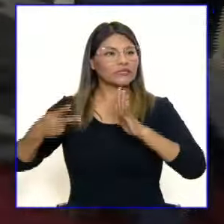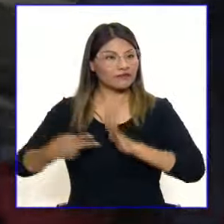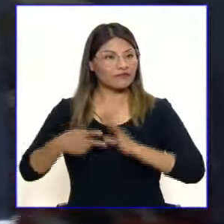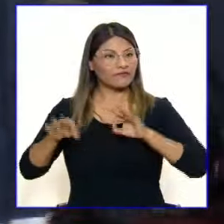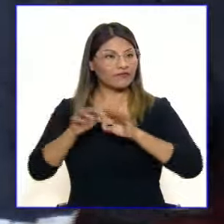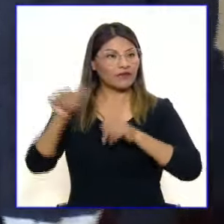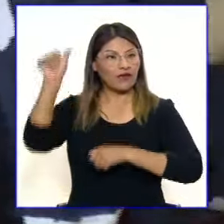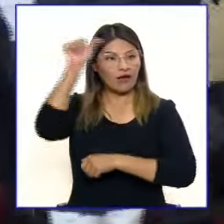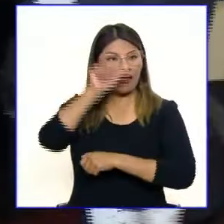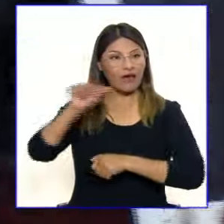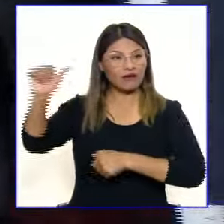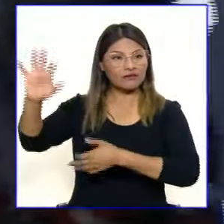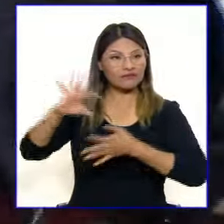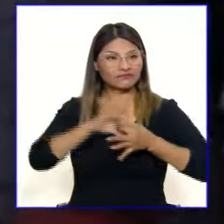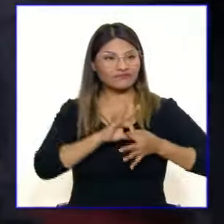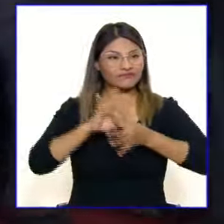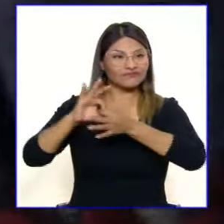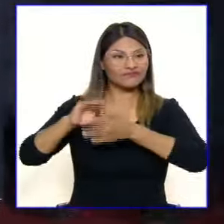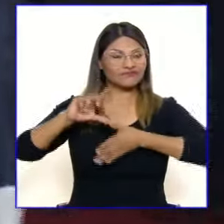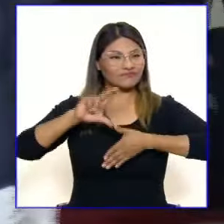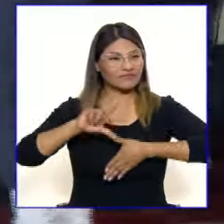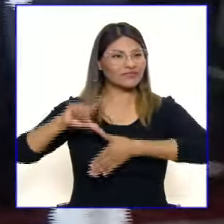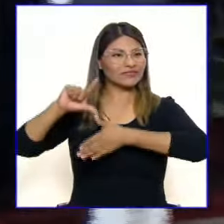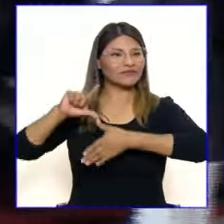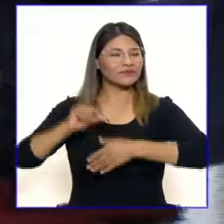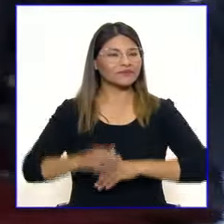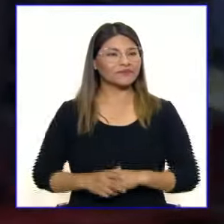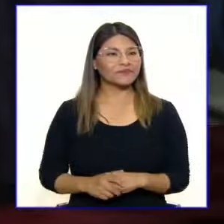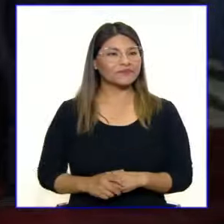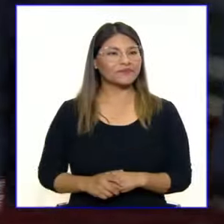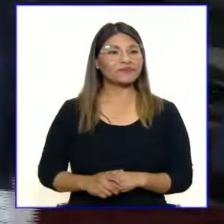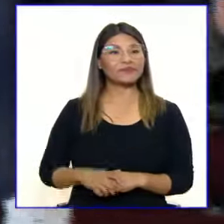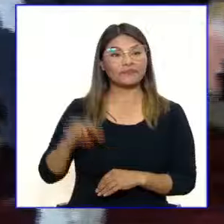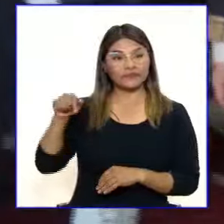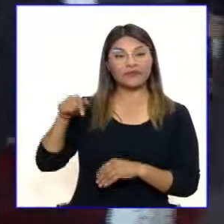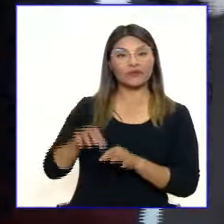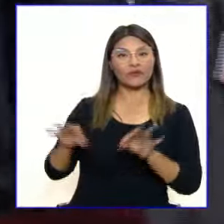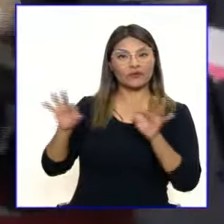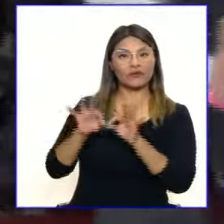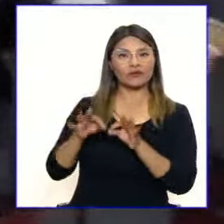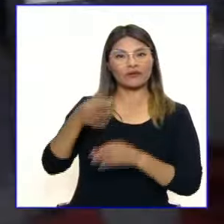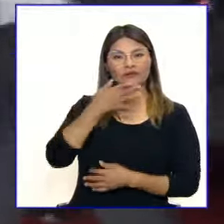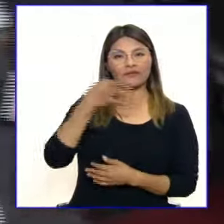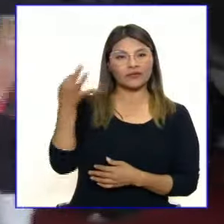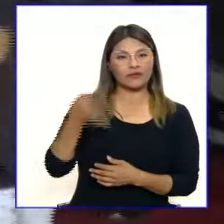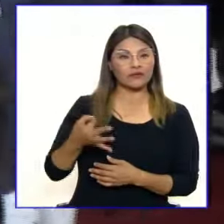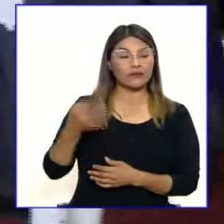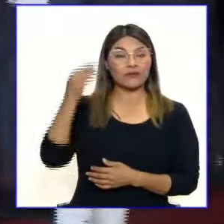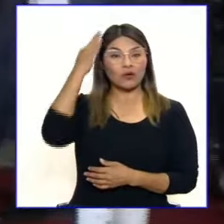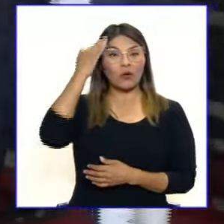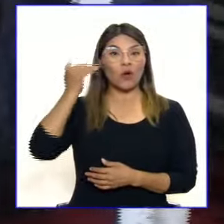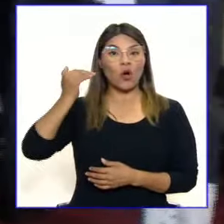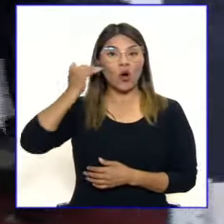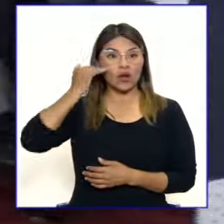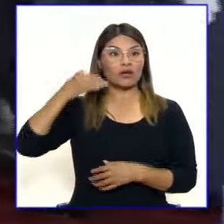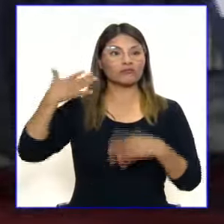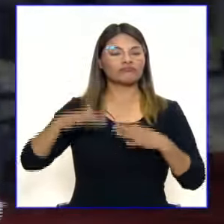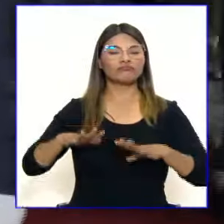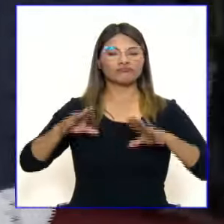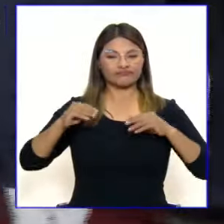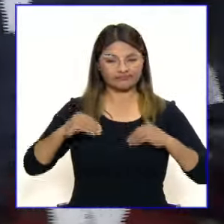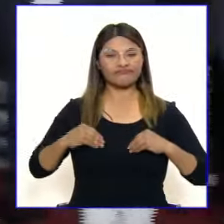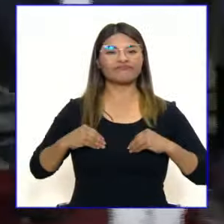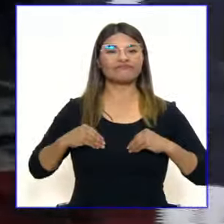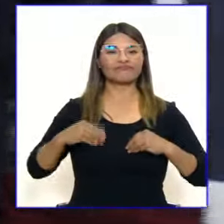el Asia-Pacífico. Un aspecto a resaltar es que efectivamente Corea va a tomar la posta